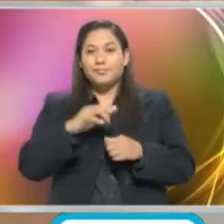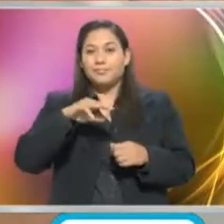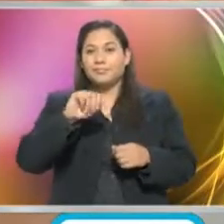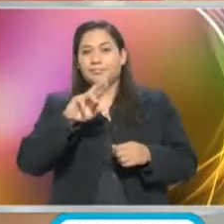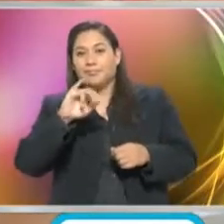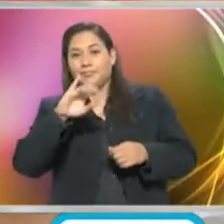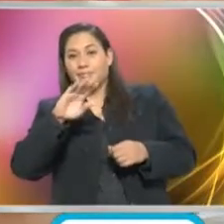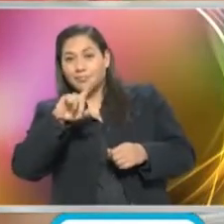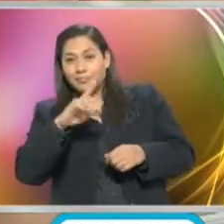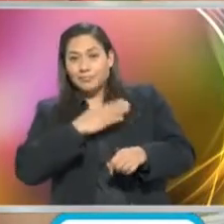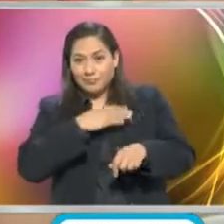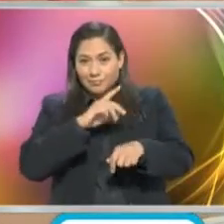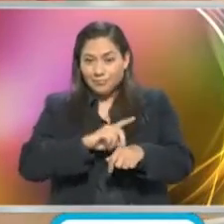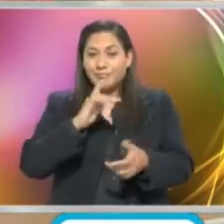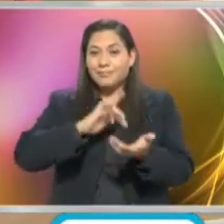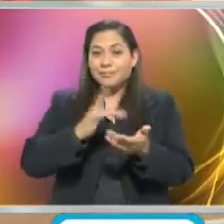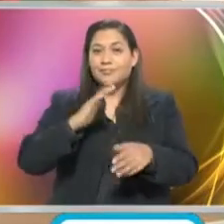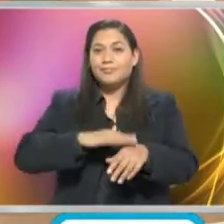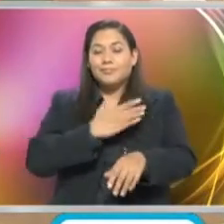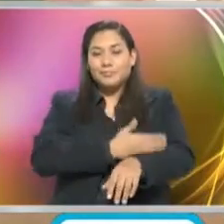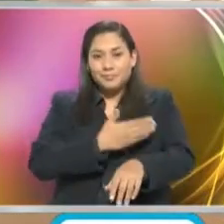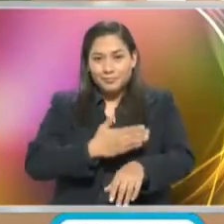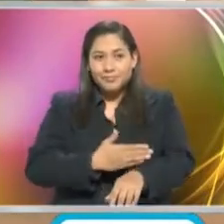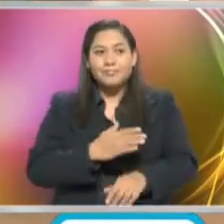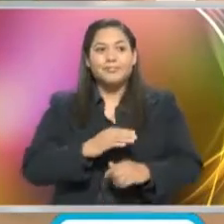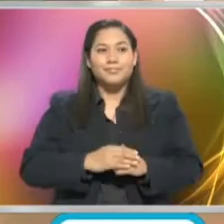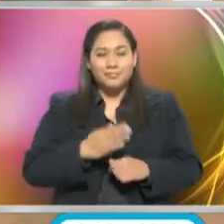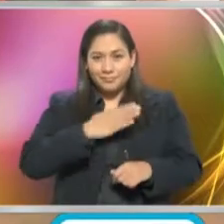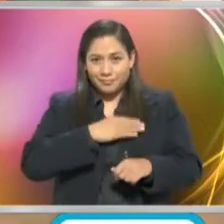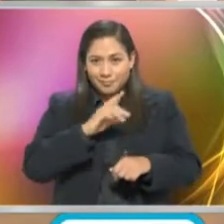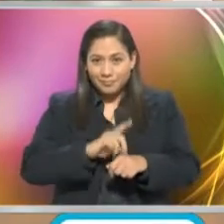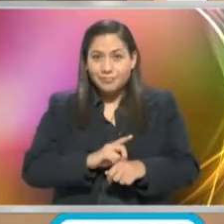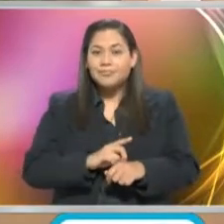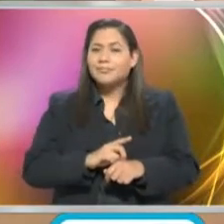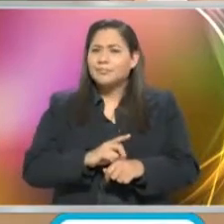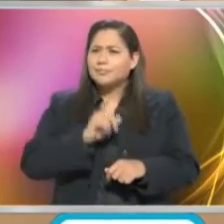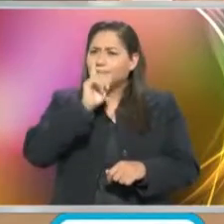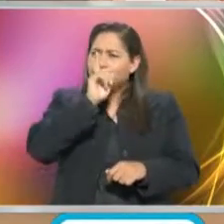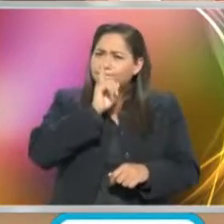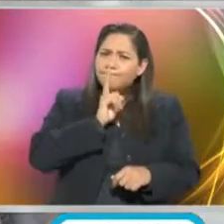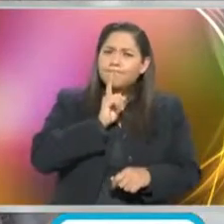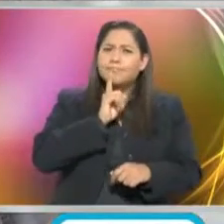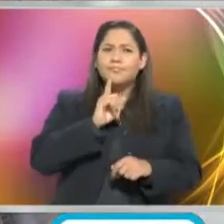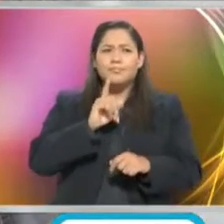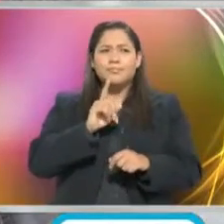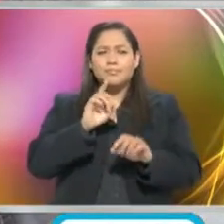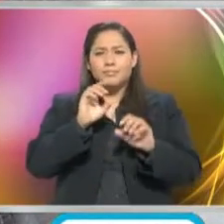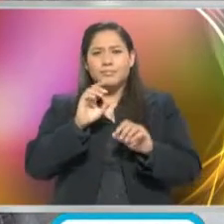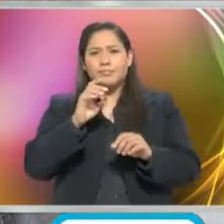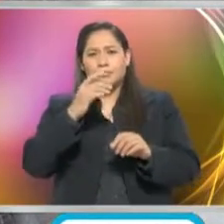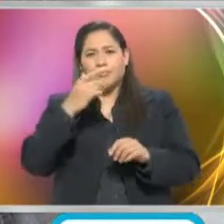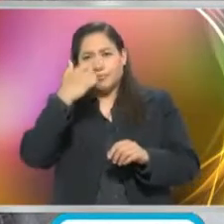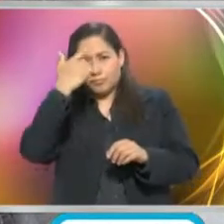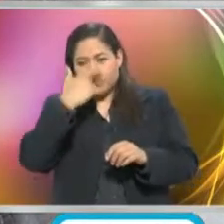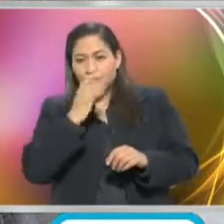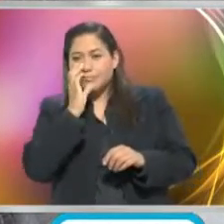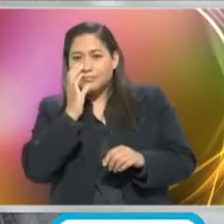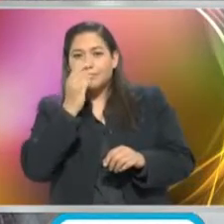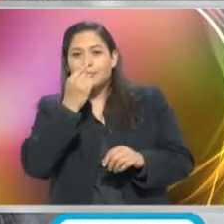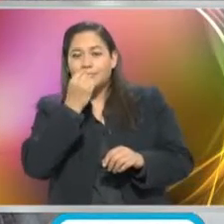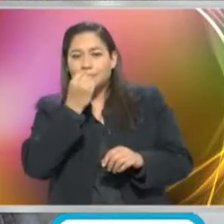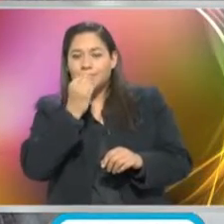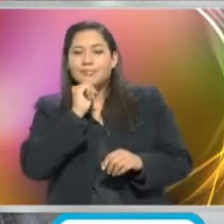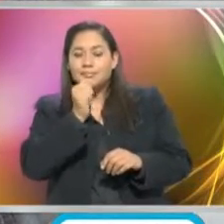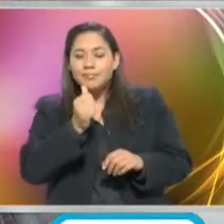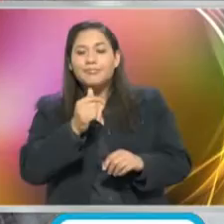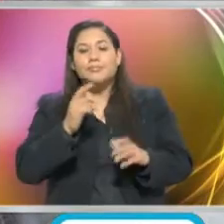Maribel, muy buenos días. Gracias por acompañarnos. ¿Cómo estás? Buen día. Pues es un mito, ¿no? De que dejar de cenar, vamos a bajar de peso. Sí. Y